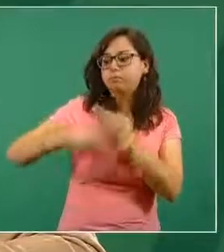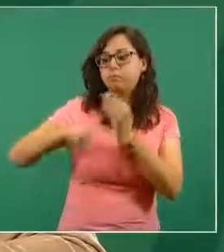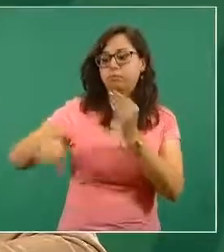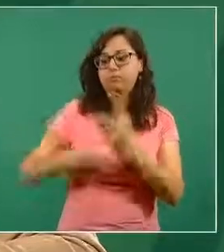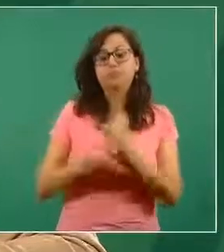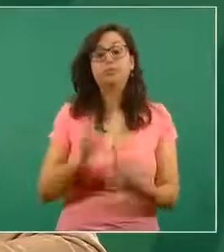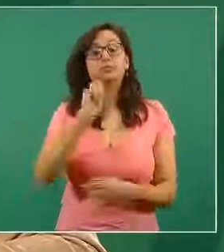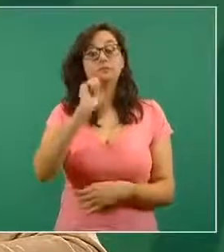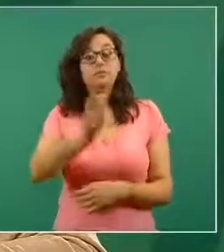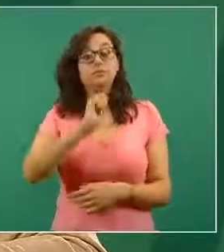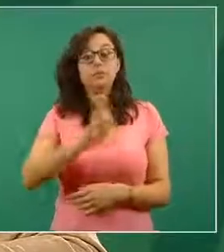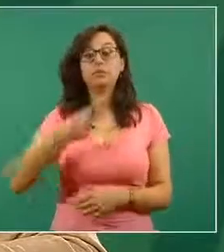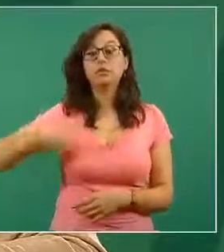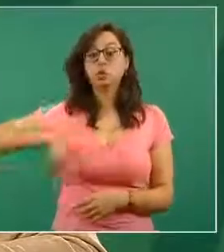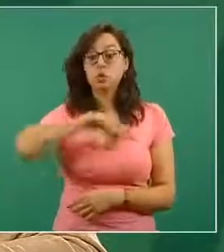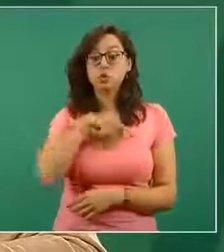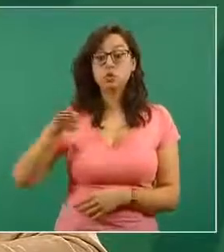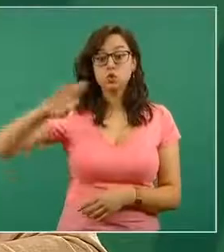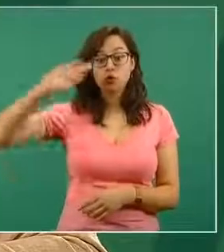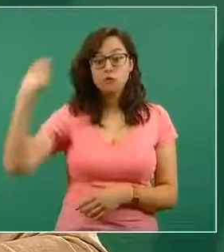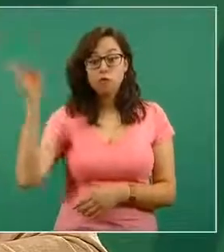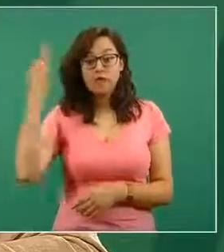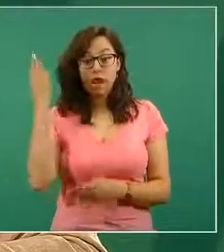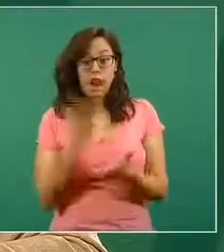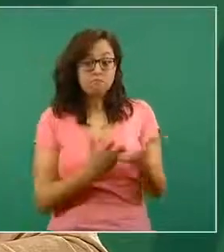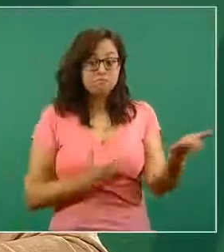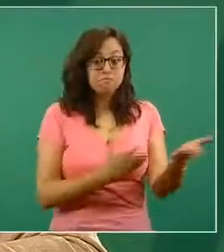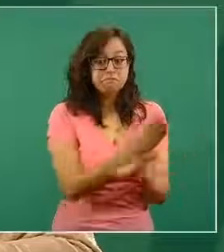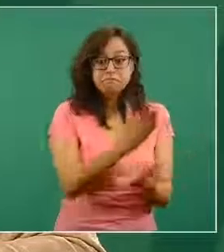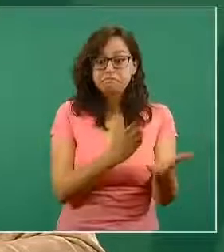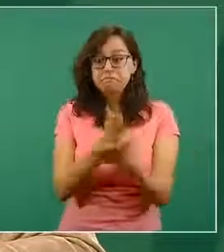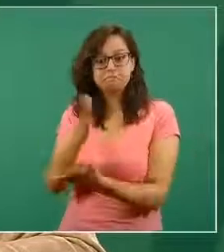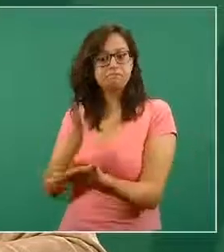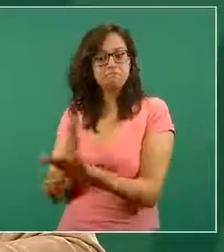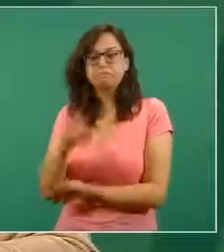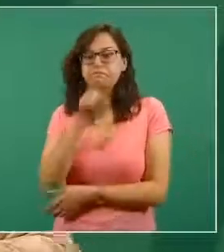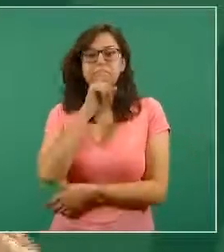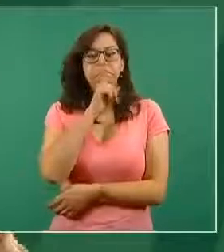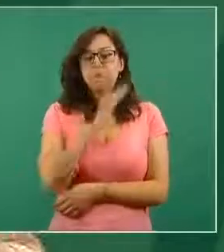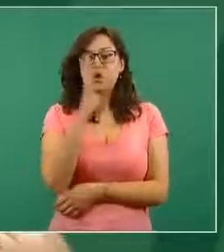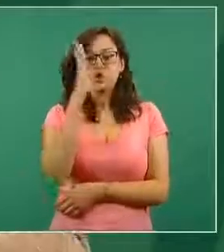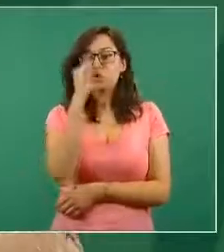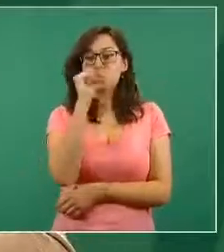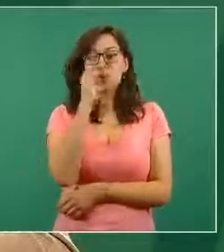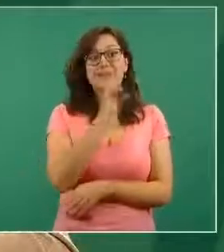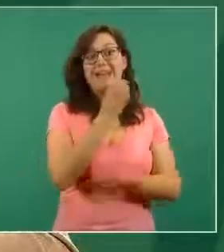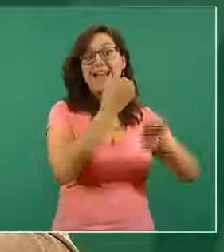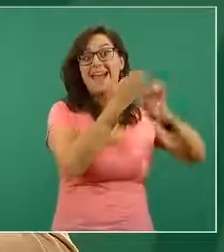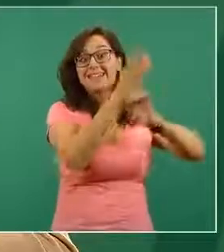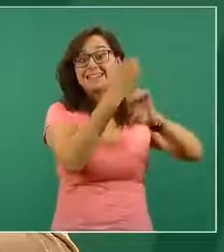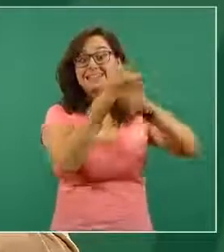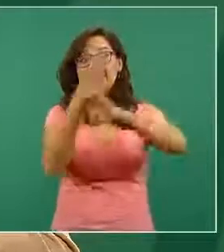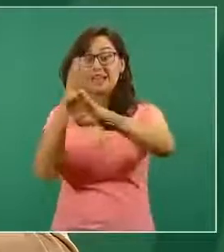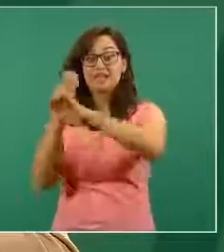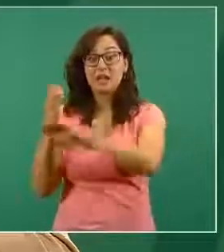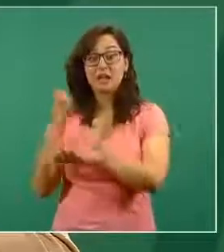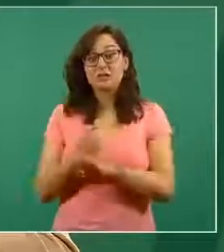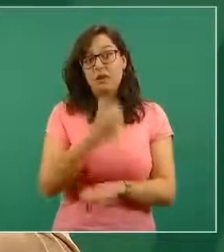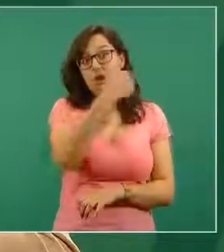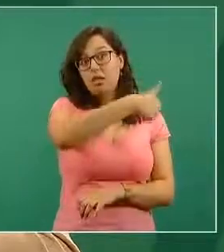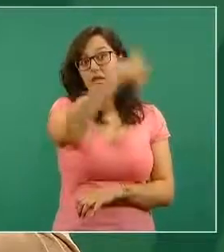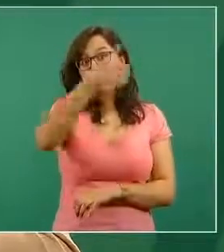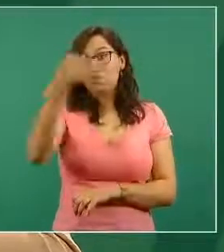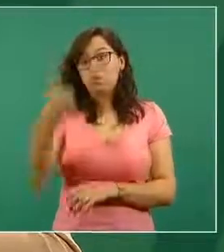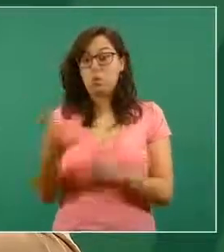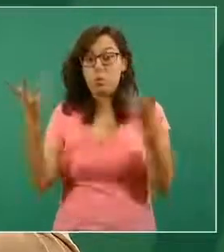no podemos hacer ningún movimiento de la información que nos notifica el propio Estado, y esta información se conjunta no solo de la